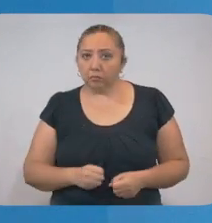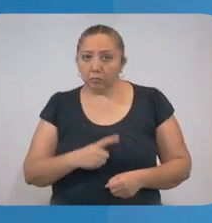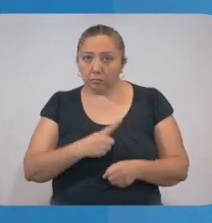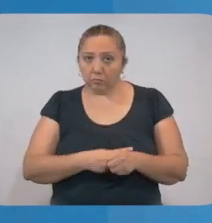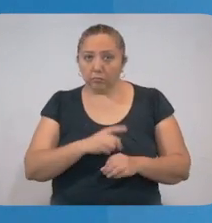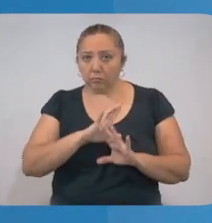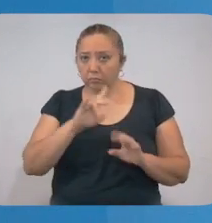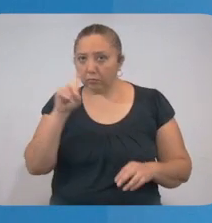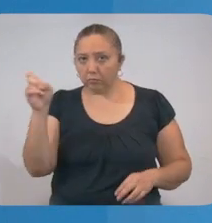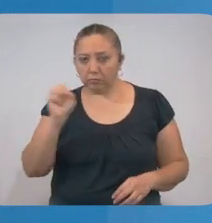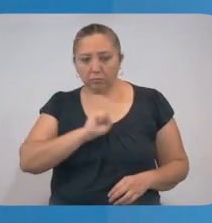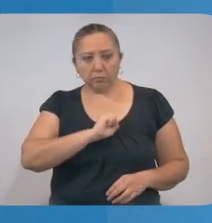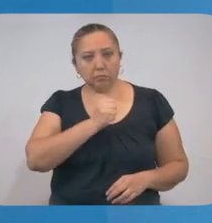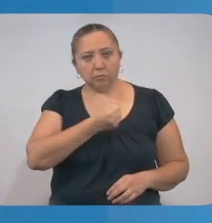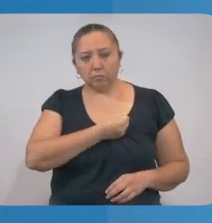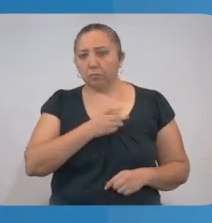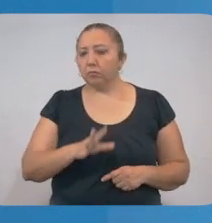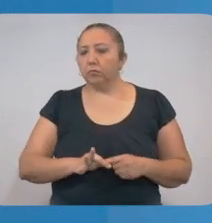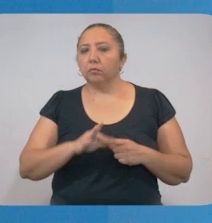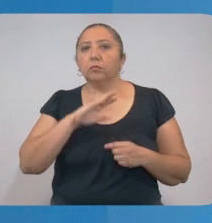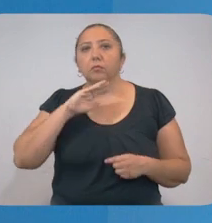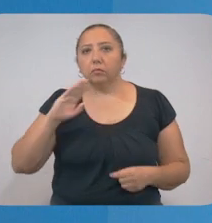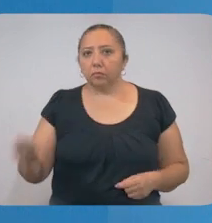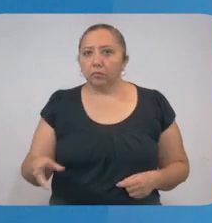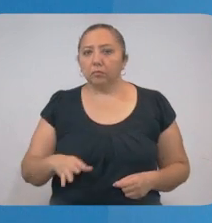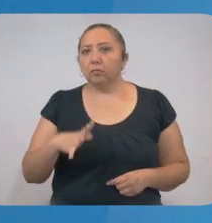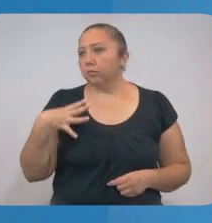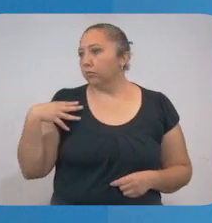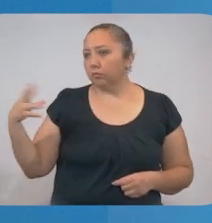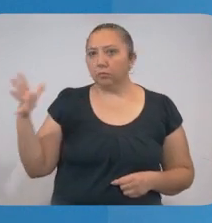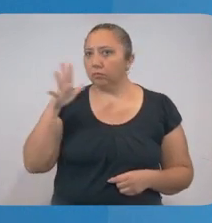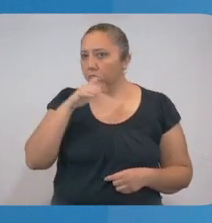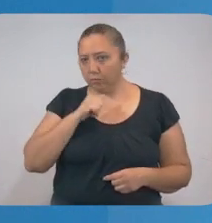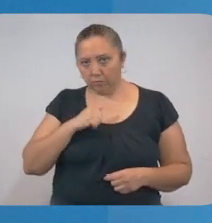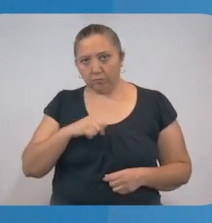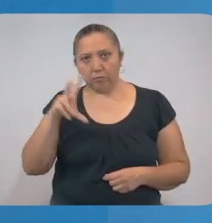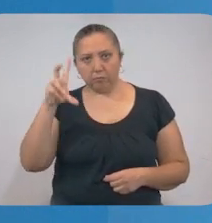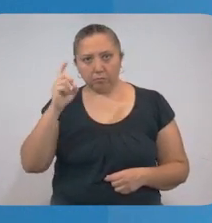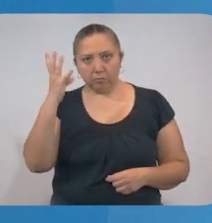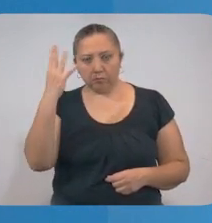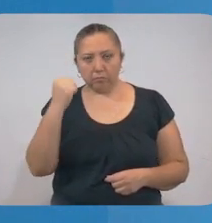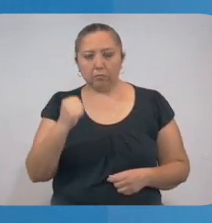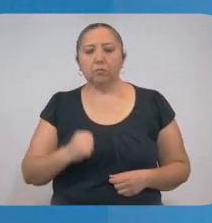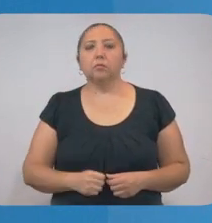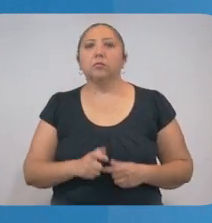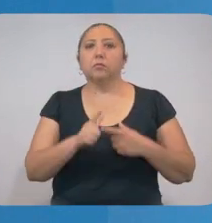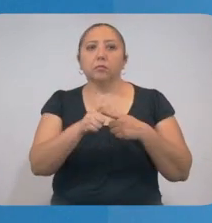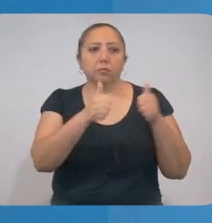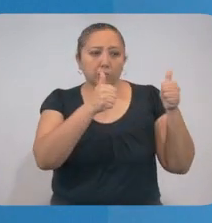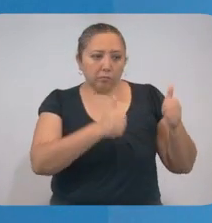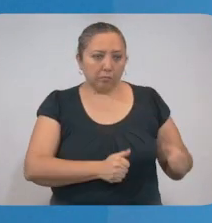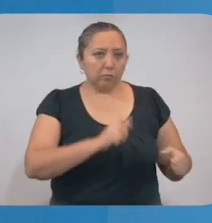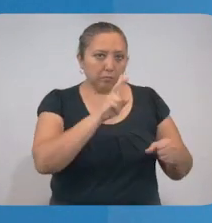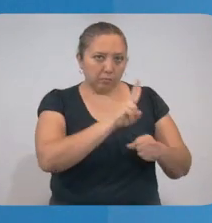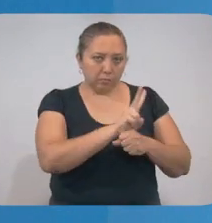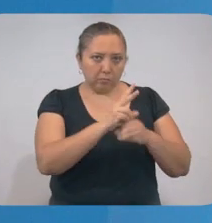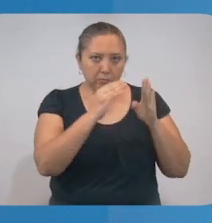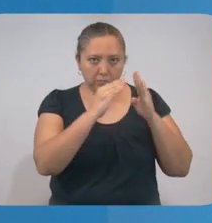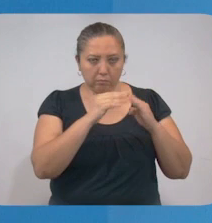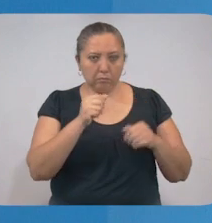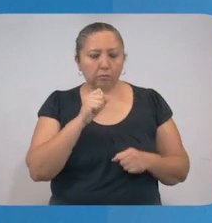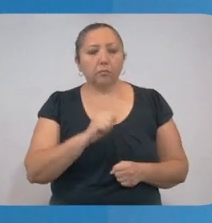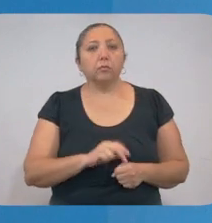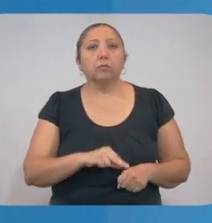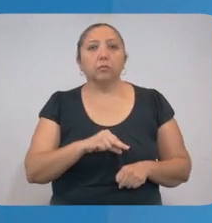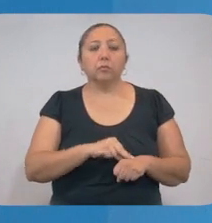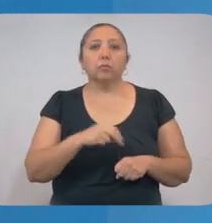kubawi. Mishbayantio ite matupatulu pak ekole kohanilo. 39 juntulule hets elianiko. Kalano ite tanashak